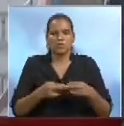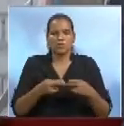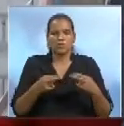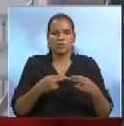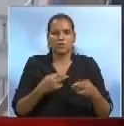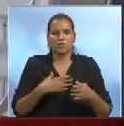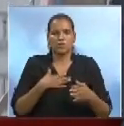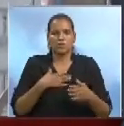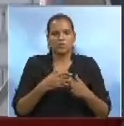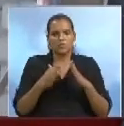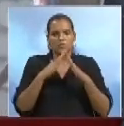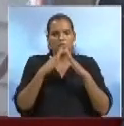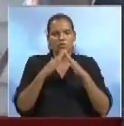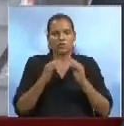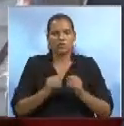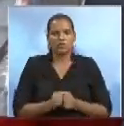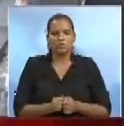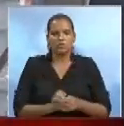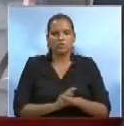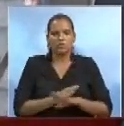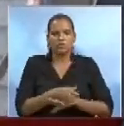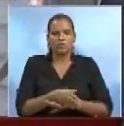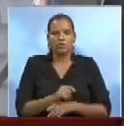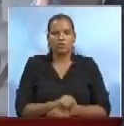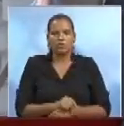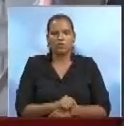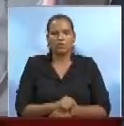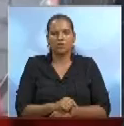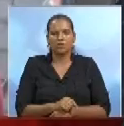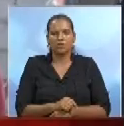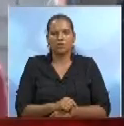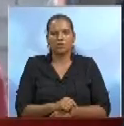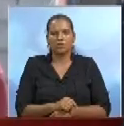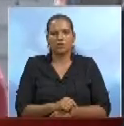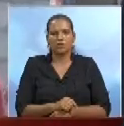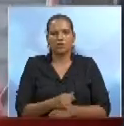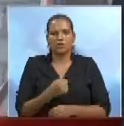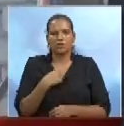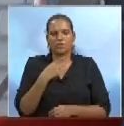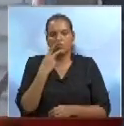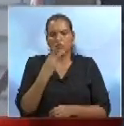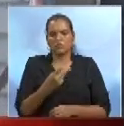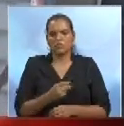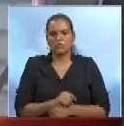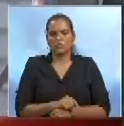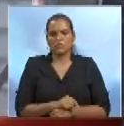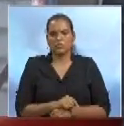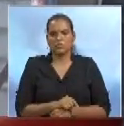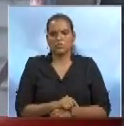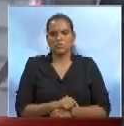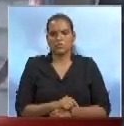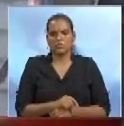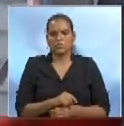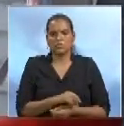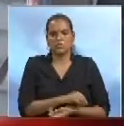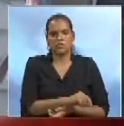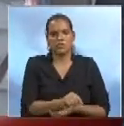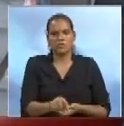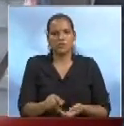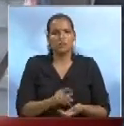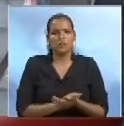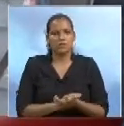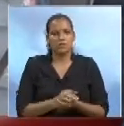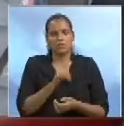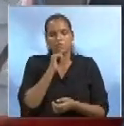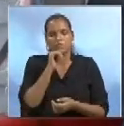construcción, después de haberse hecho la cimentación. La verdad es que la cuestión de la cimentación de la